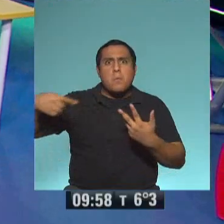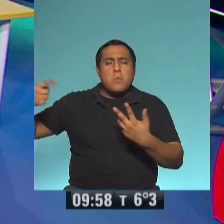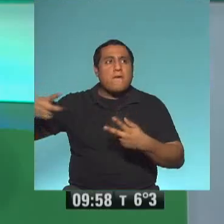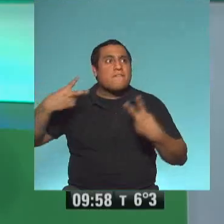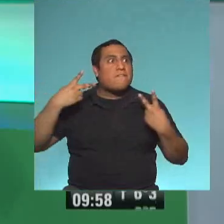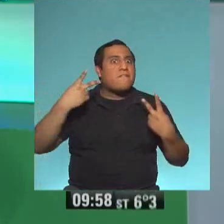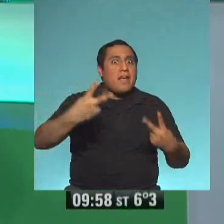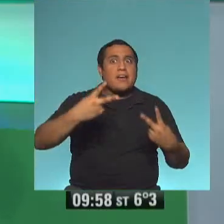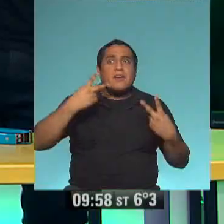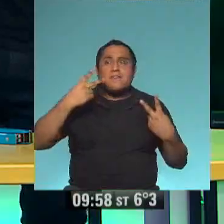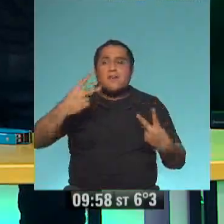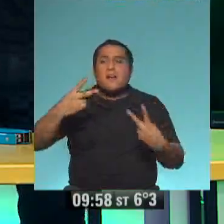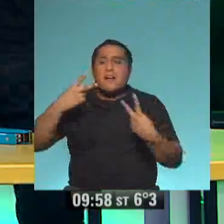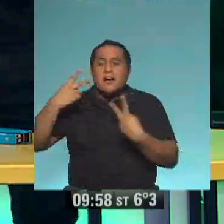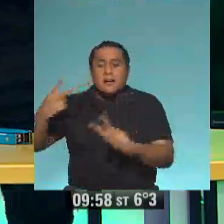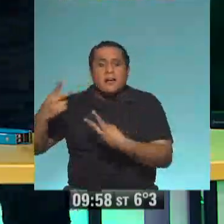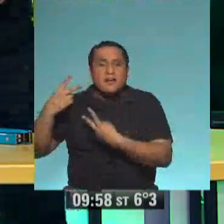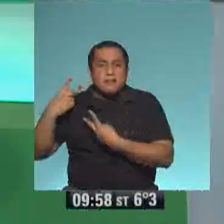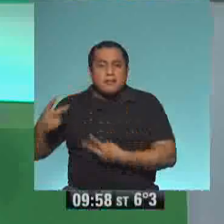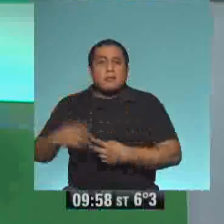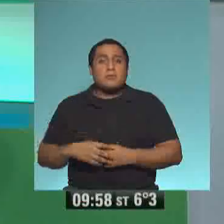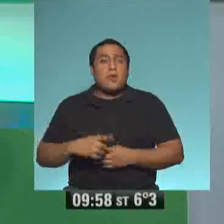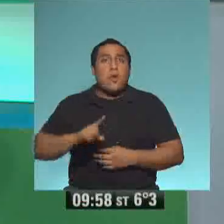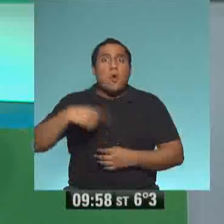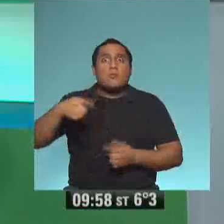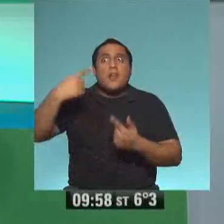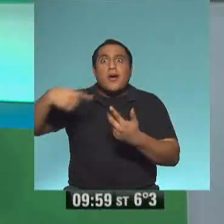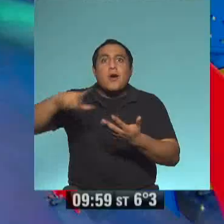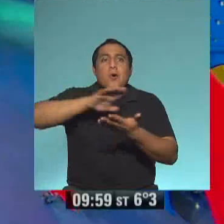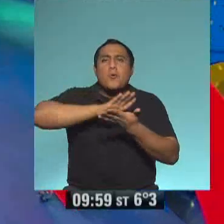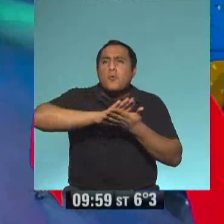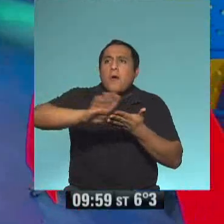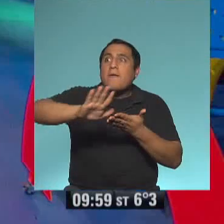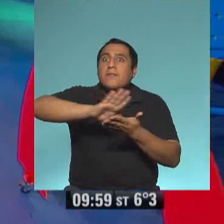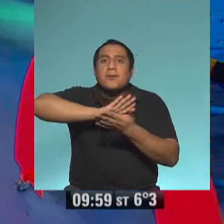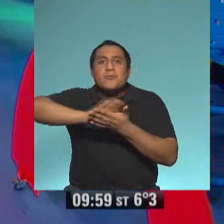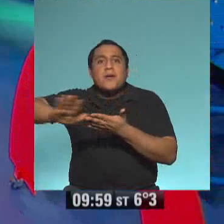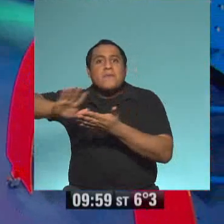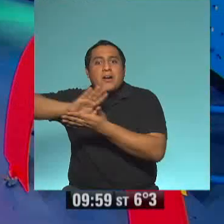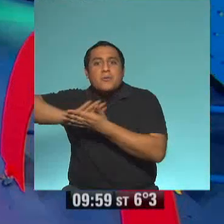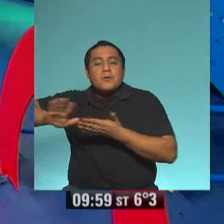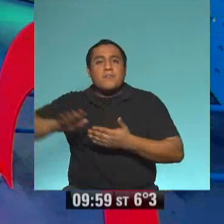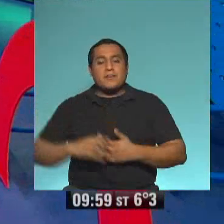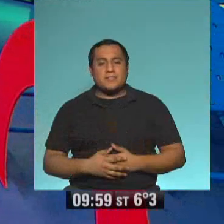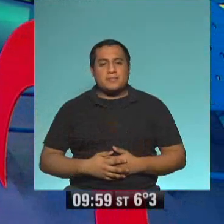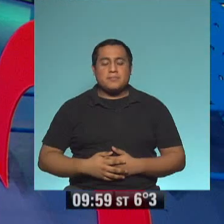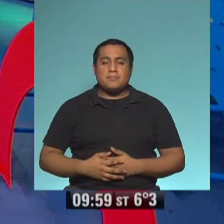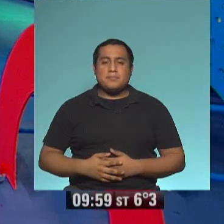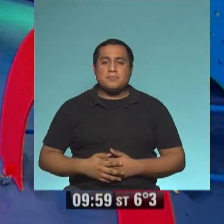acá y aparecen otras nuevas.